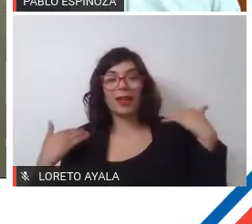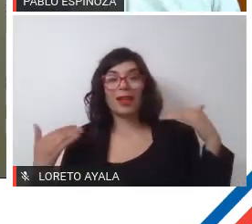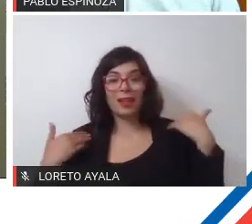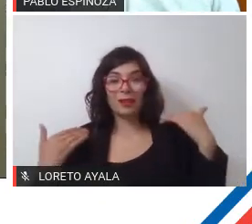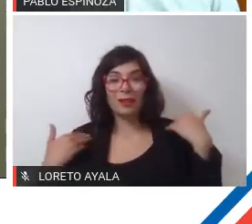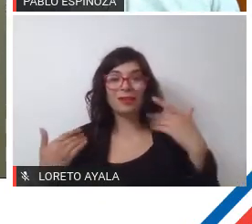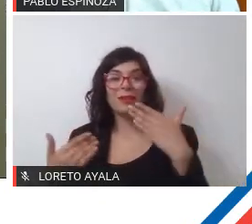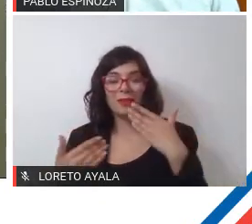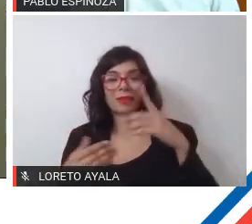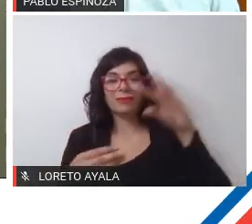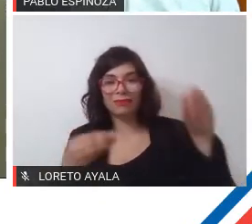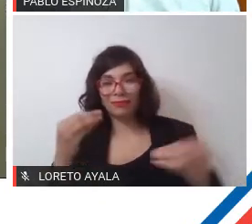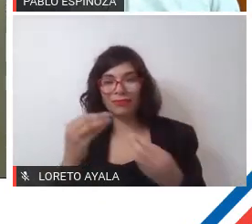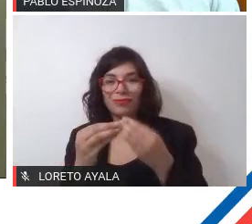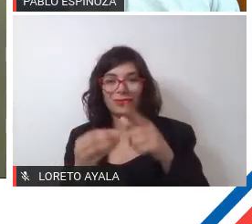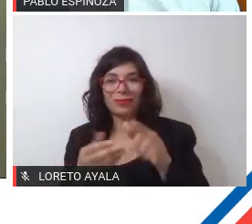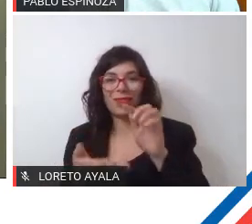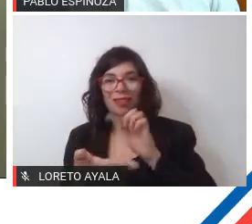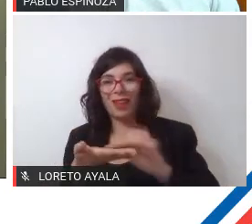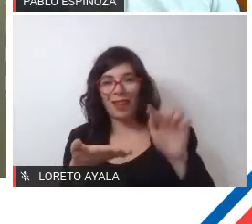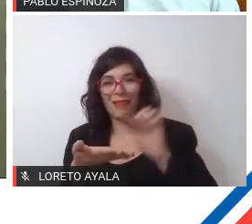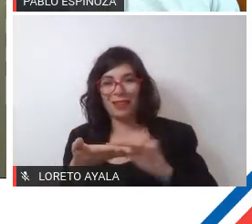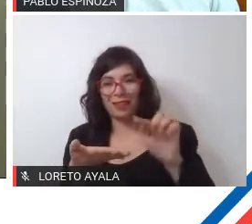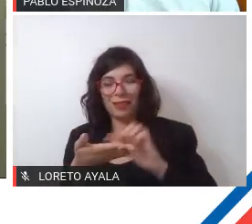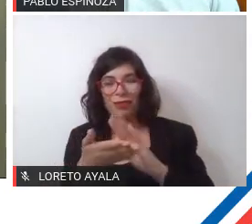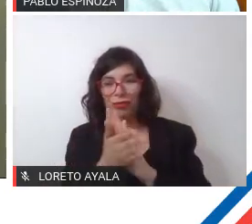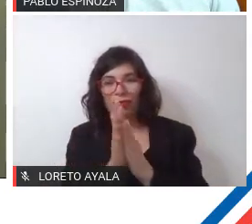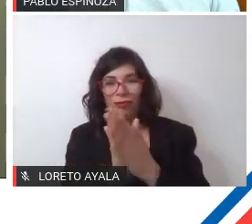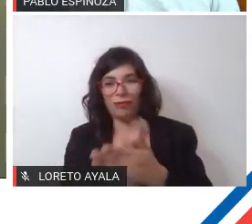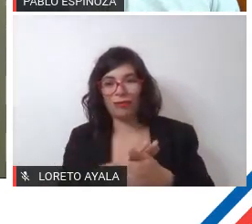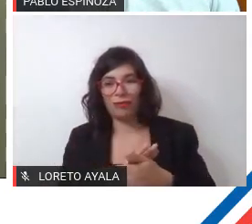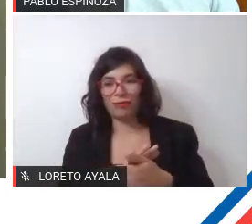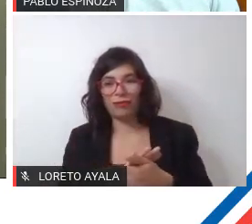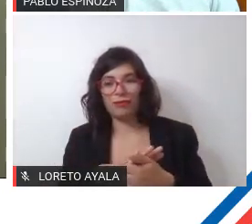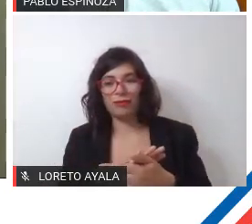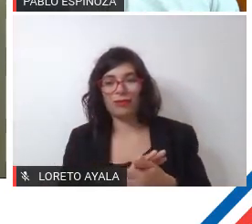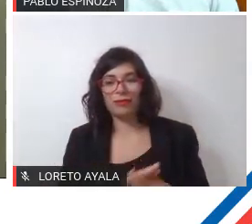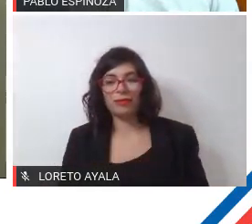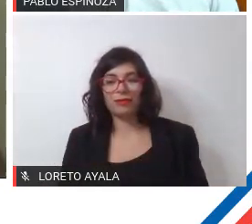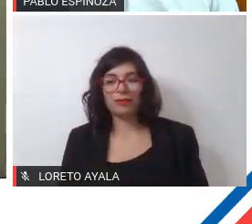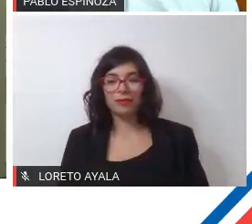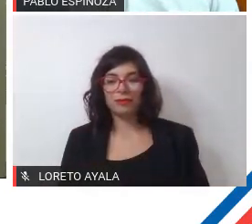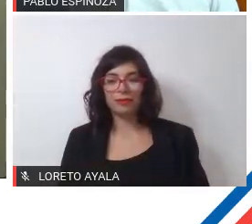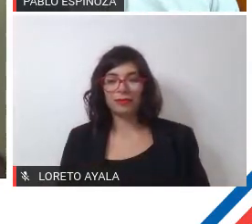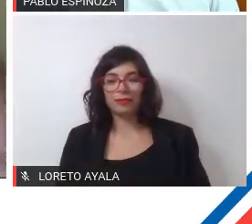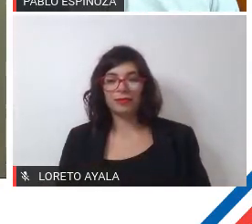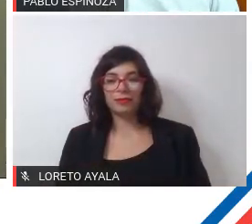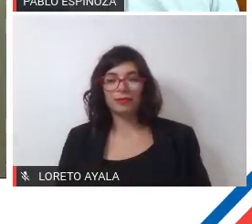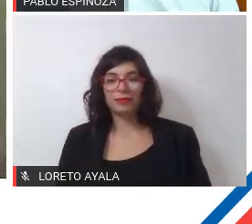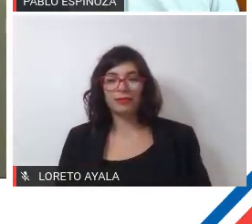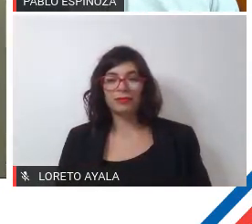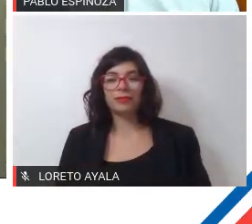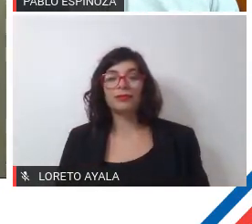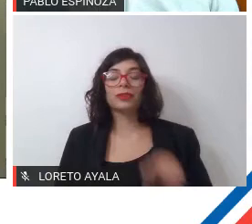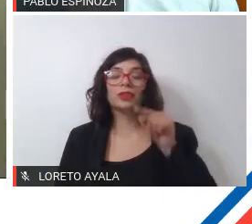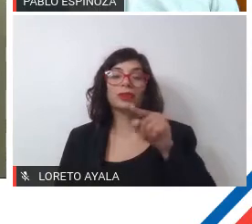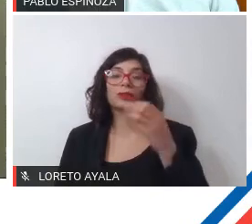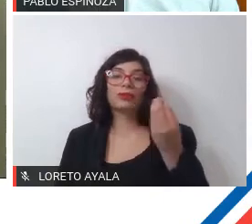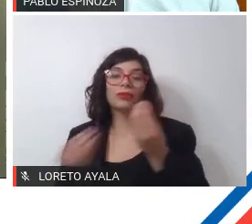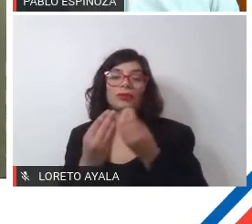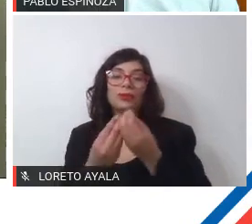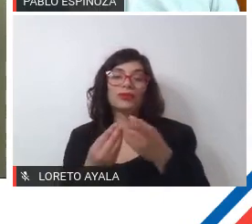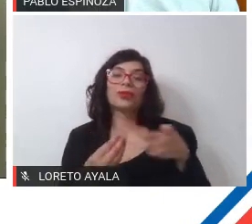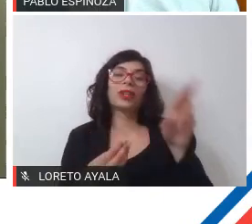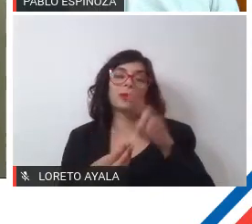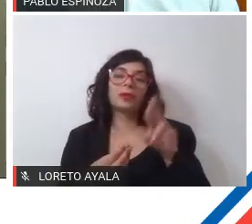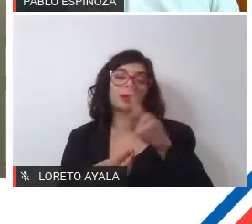educación física, va integrada ahí en el tablet. Es una experiencia muy rica que muchos han ido también repitiéndola